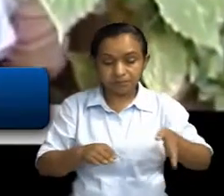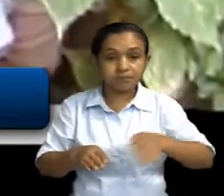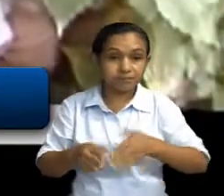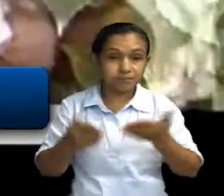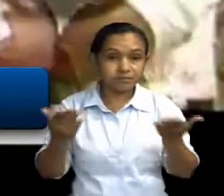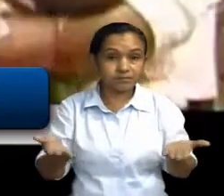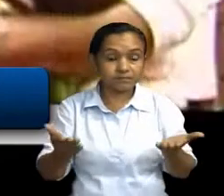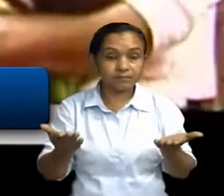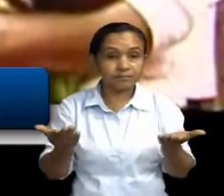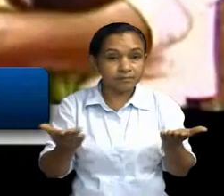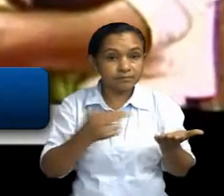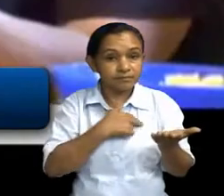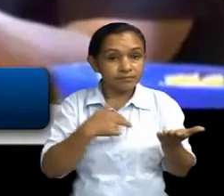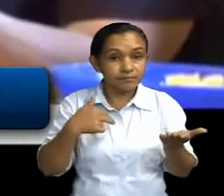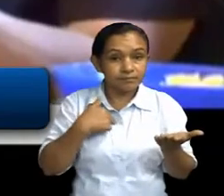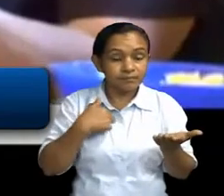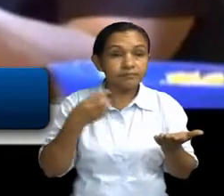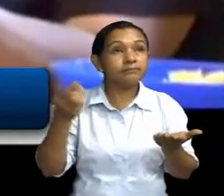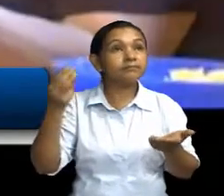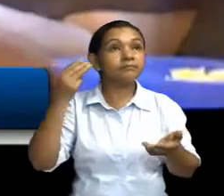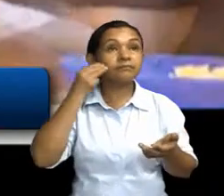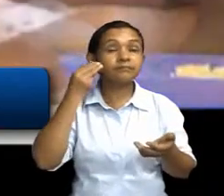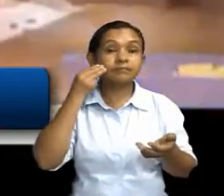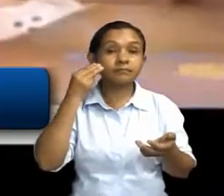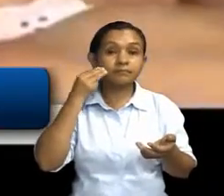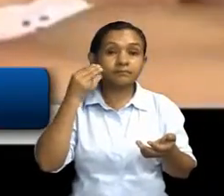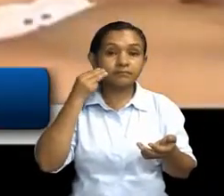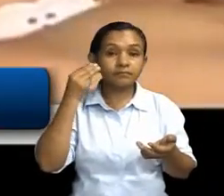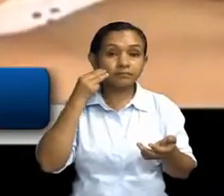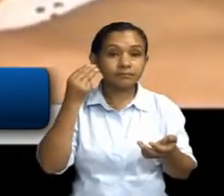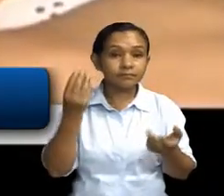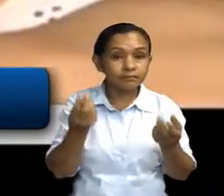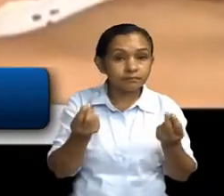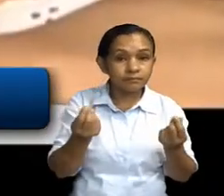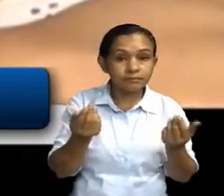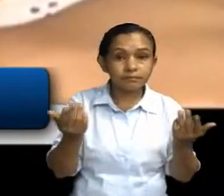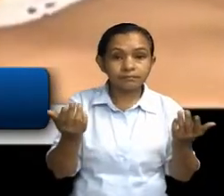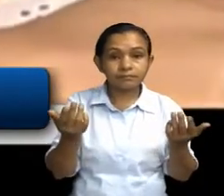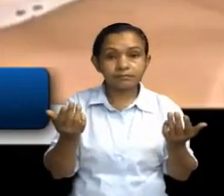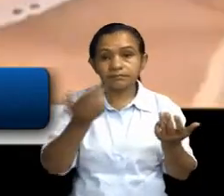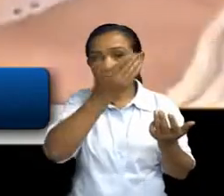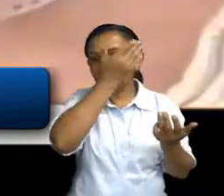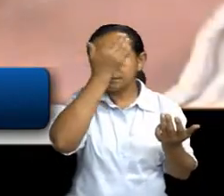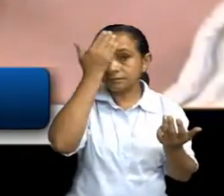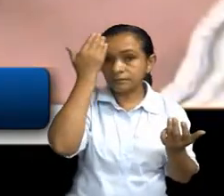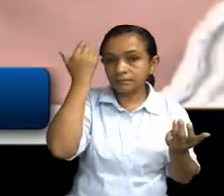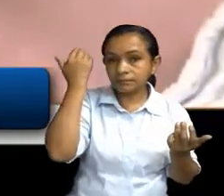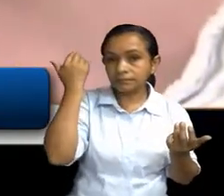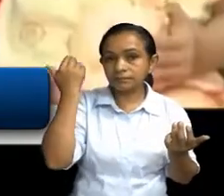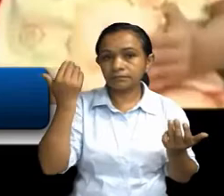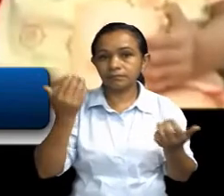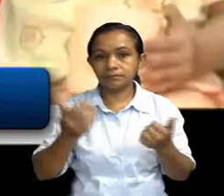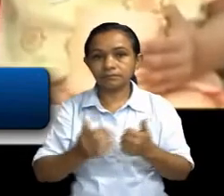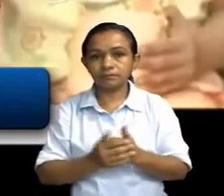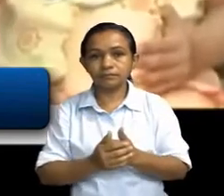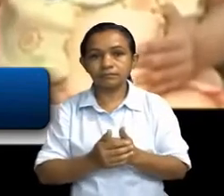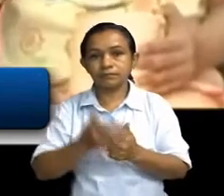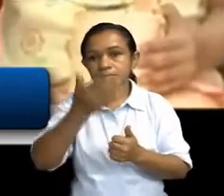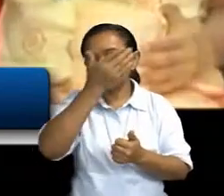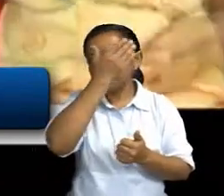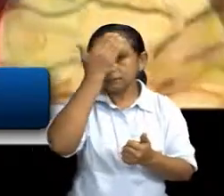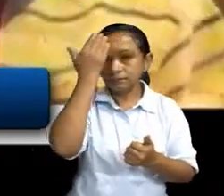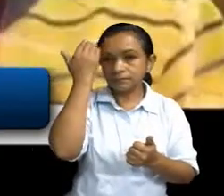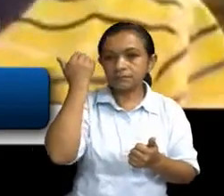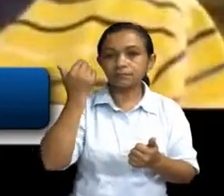Sí. Y la madre tal vez por una medida económica o quizás se le olvidó. Yo creo que más por olvidar. Por olvido,